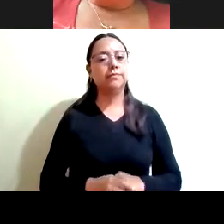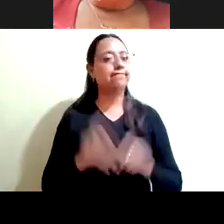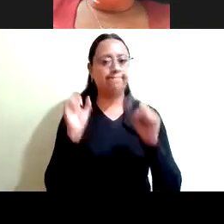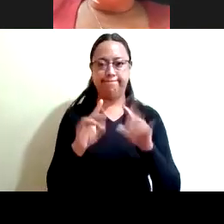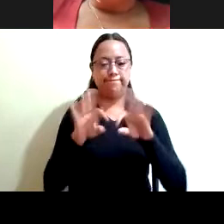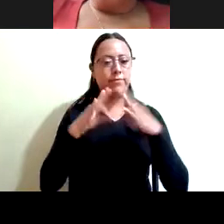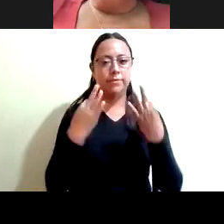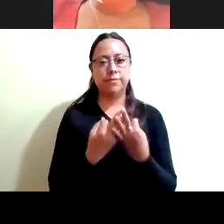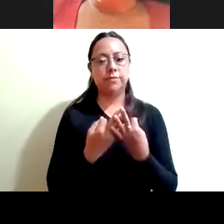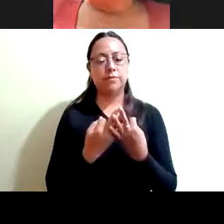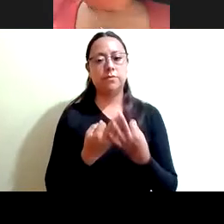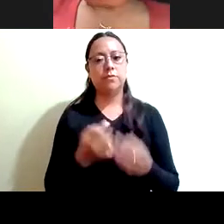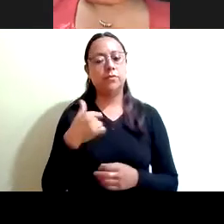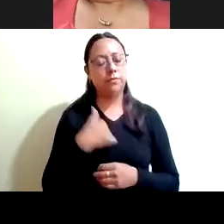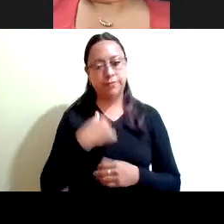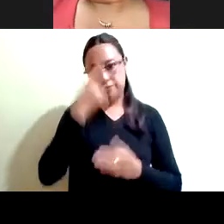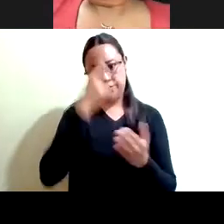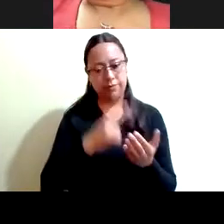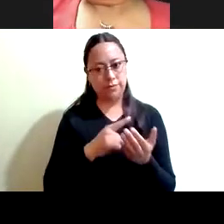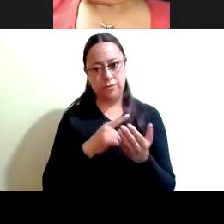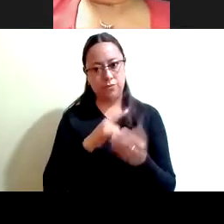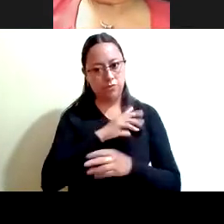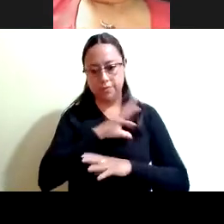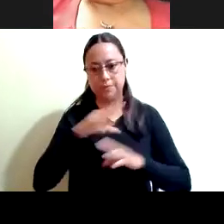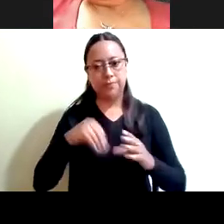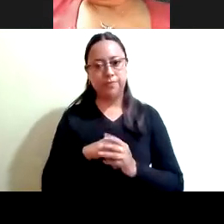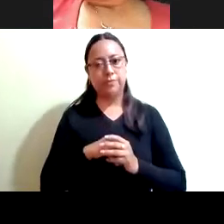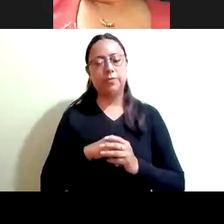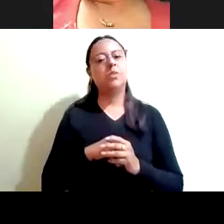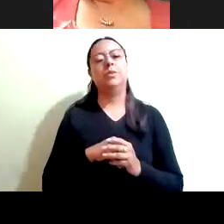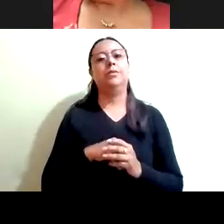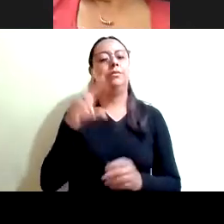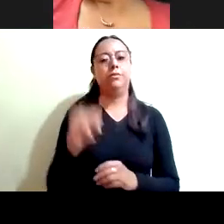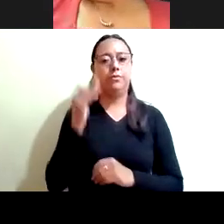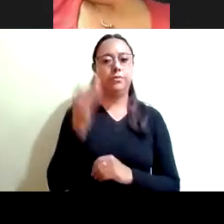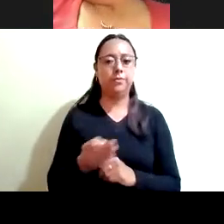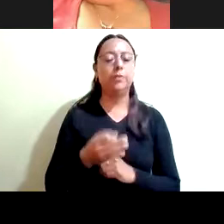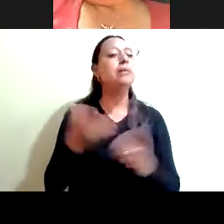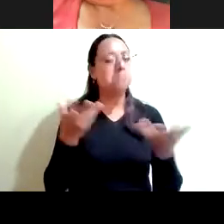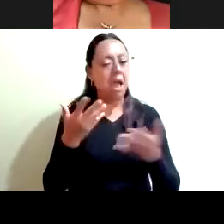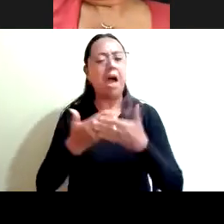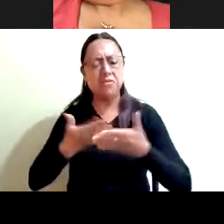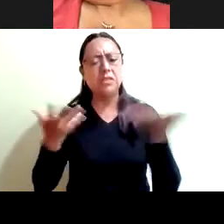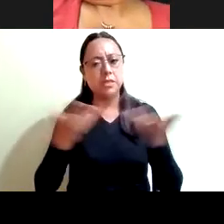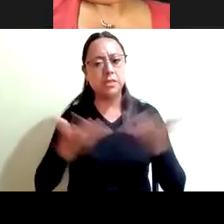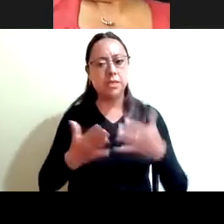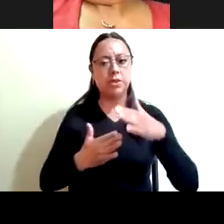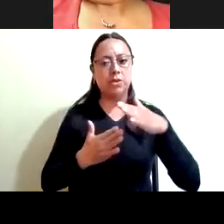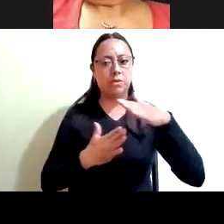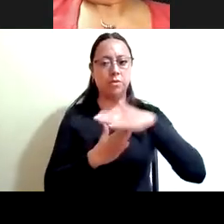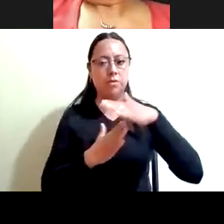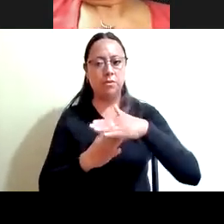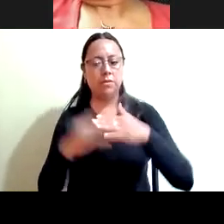Sentido, estoy completamente en contra y de hecho sí se hicieron mesas políticas para poder llegar